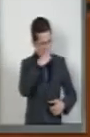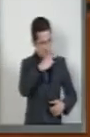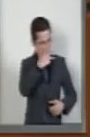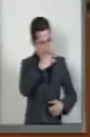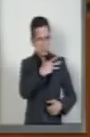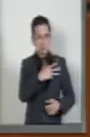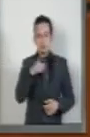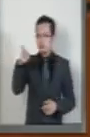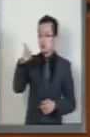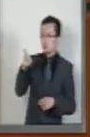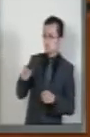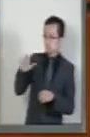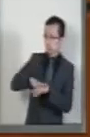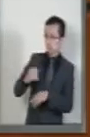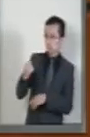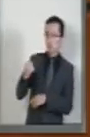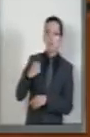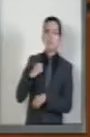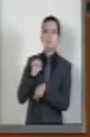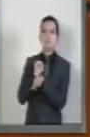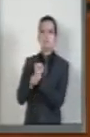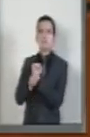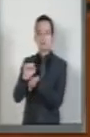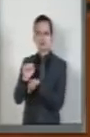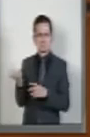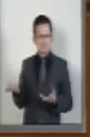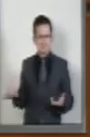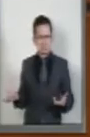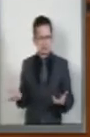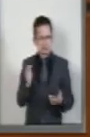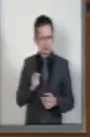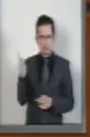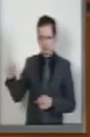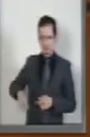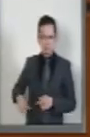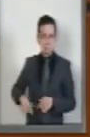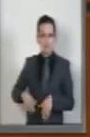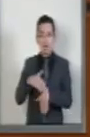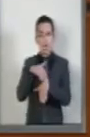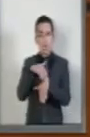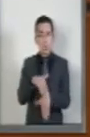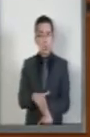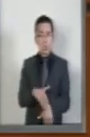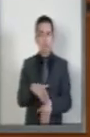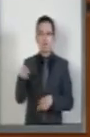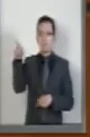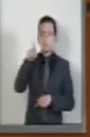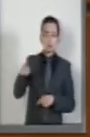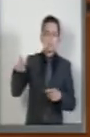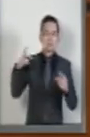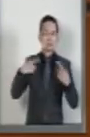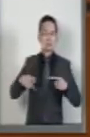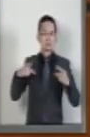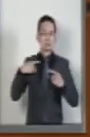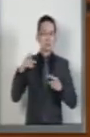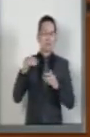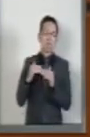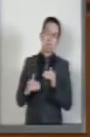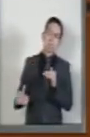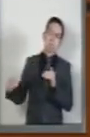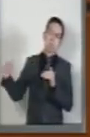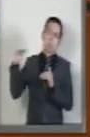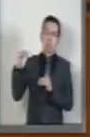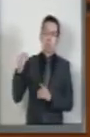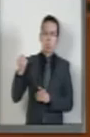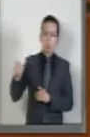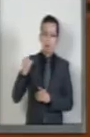poderosos. Este es un gobierno sometido a los intereses y dictados de los grandes grupos